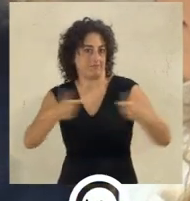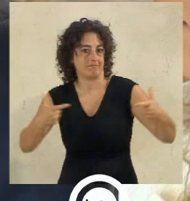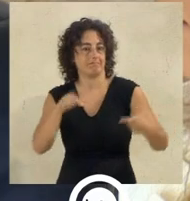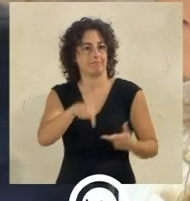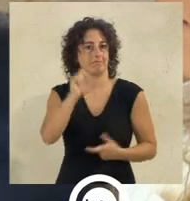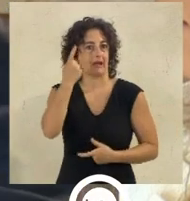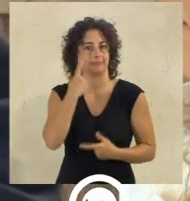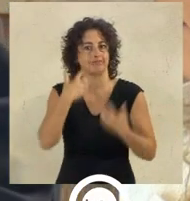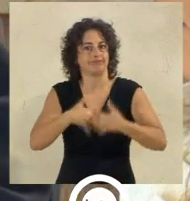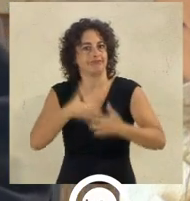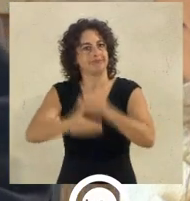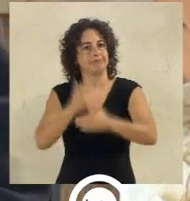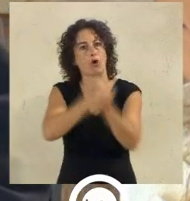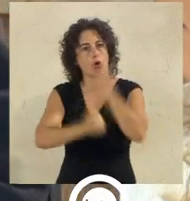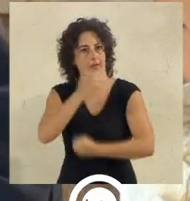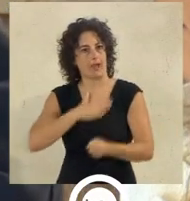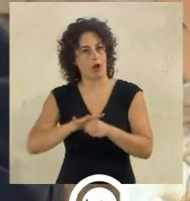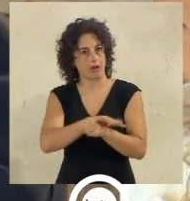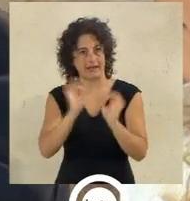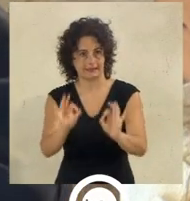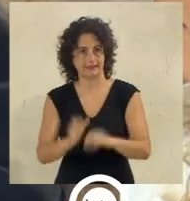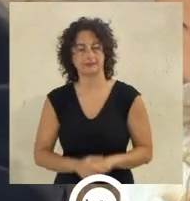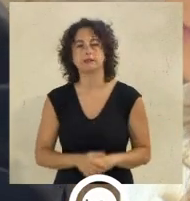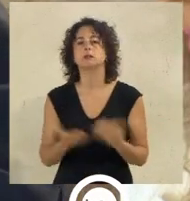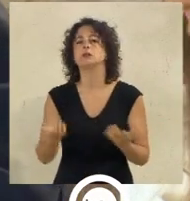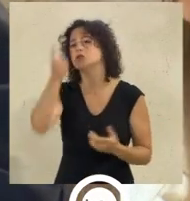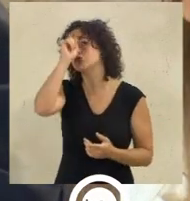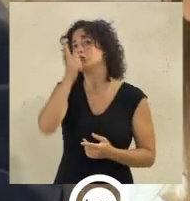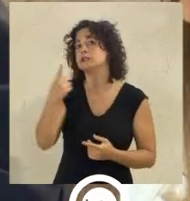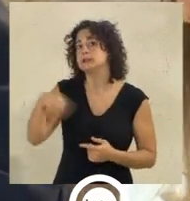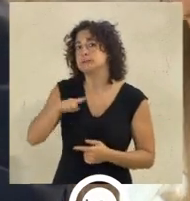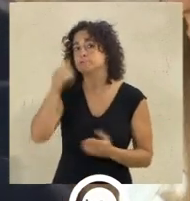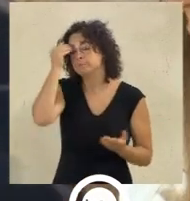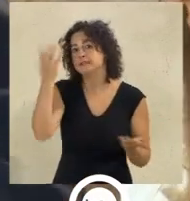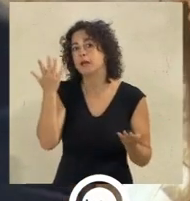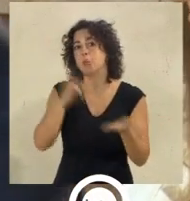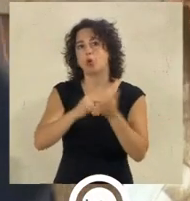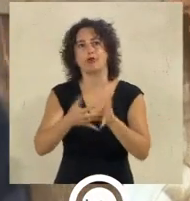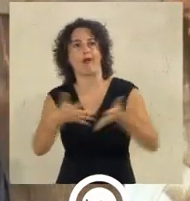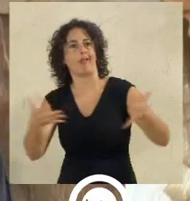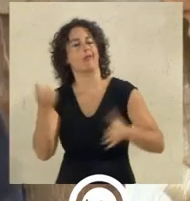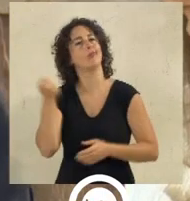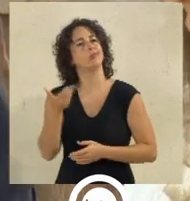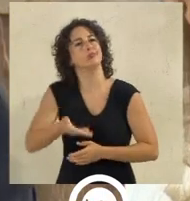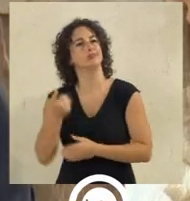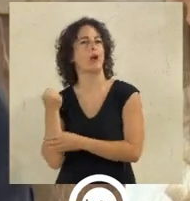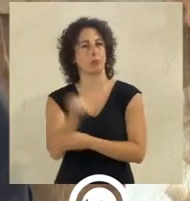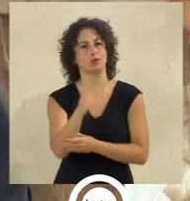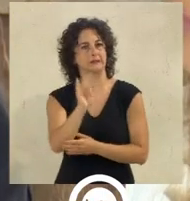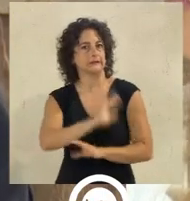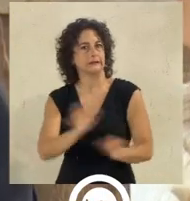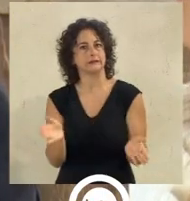motor económico de nuestra economía local. No sé si es que entienden que solo los grandes proyectos merecen el apoyo